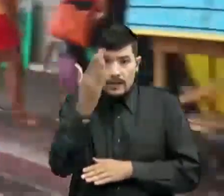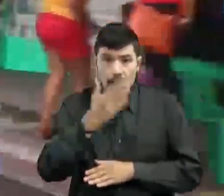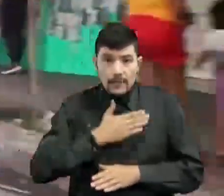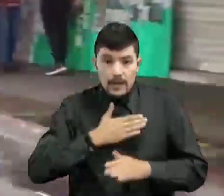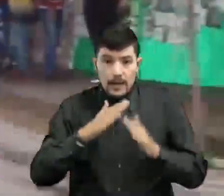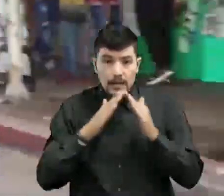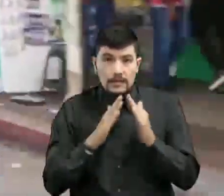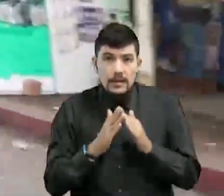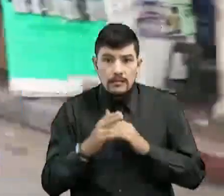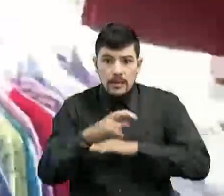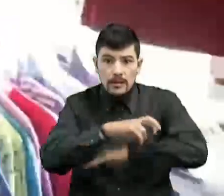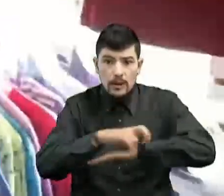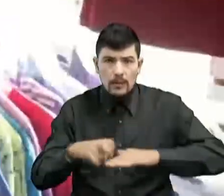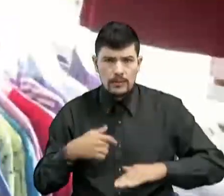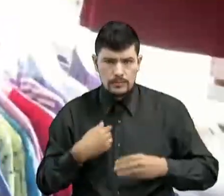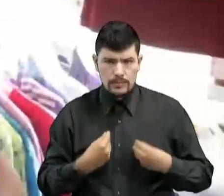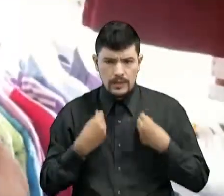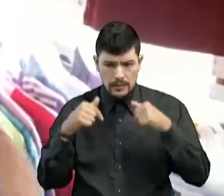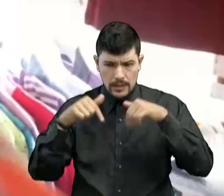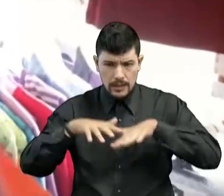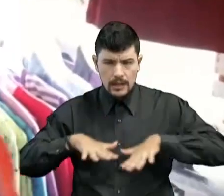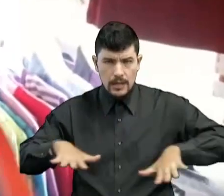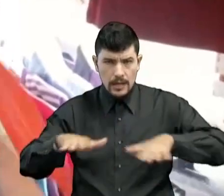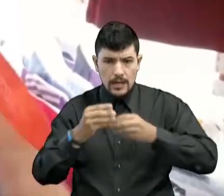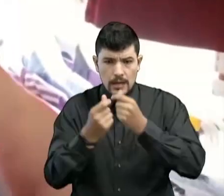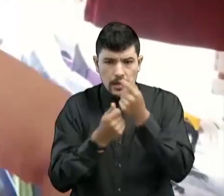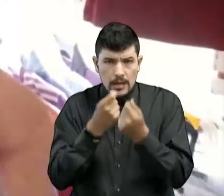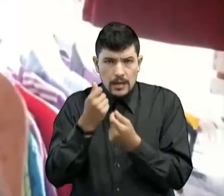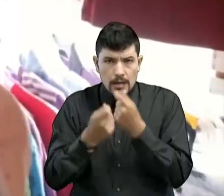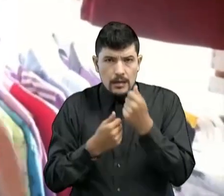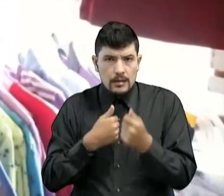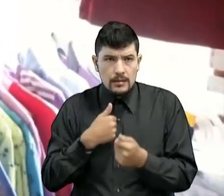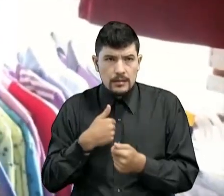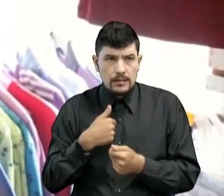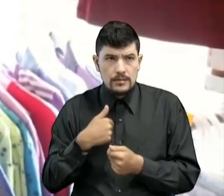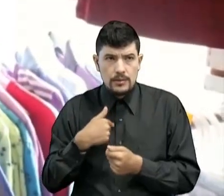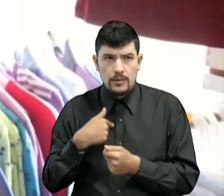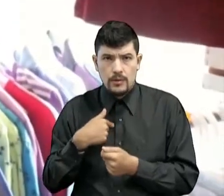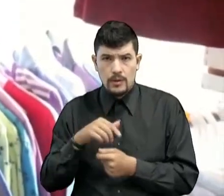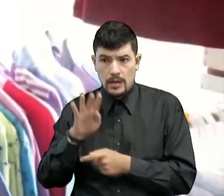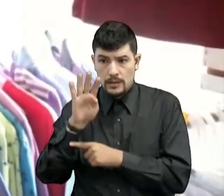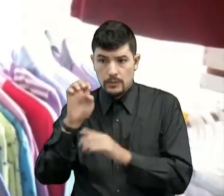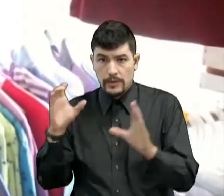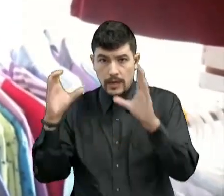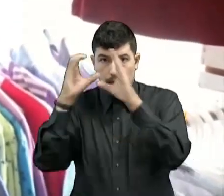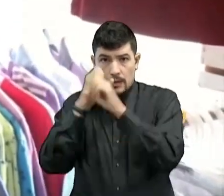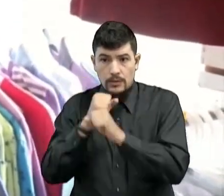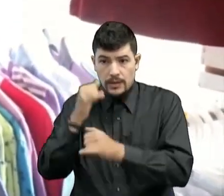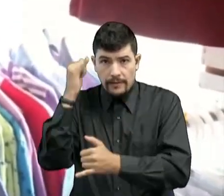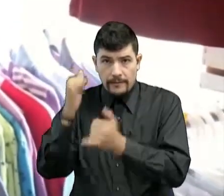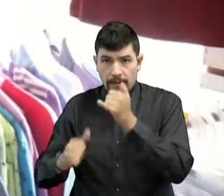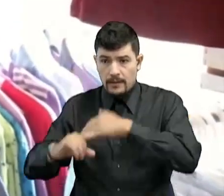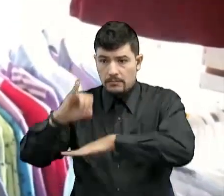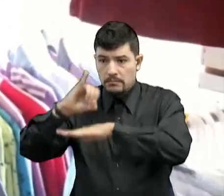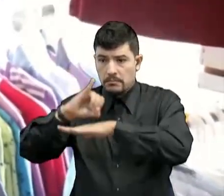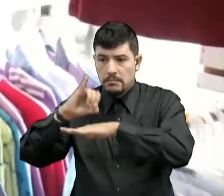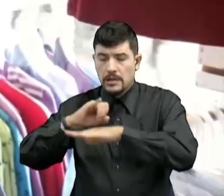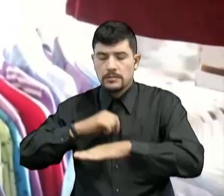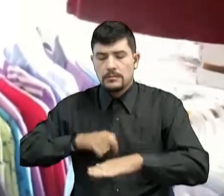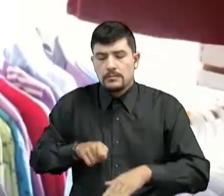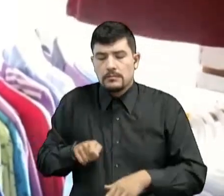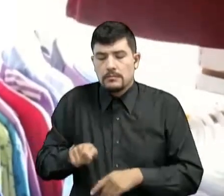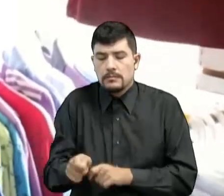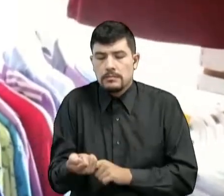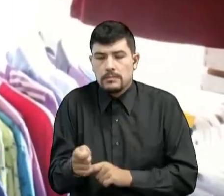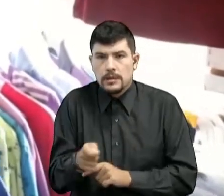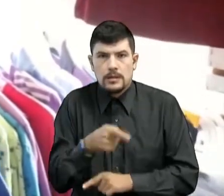casa. Yo vivo acá en el sector comercial y esto, vine del culto a las 9 de la noche. Estaba metiendo la llave a la